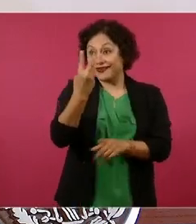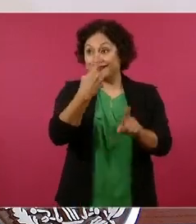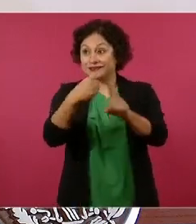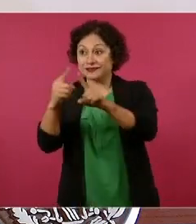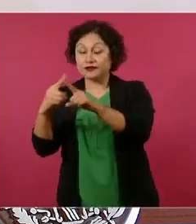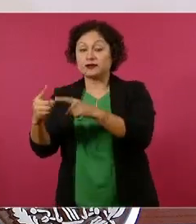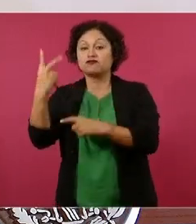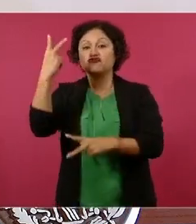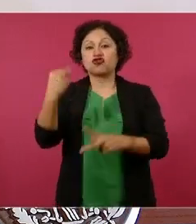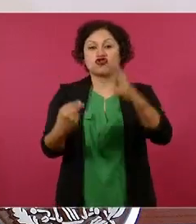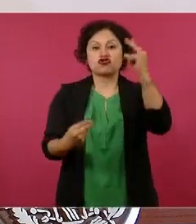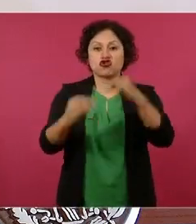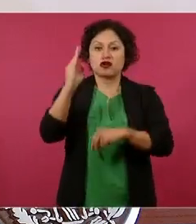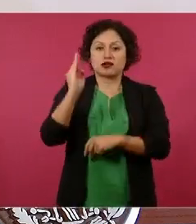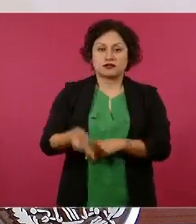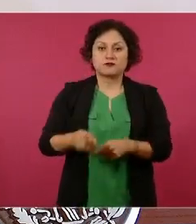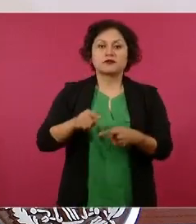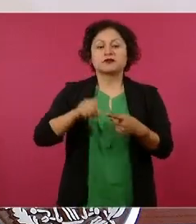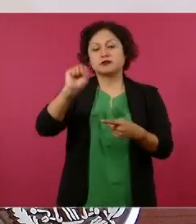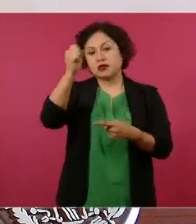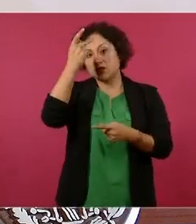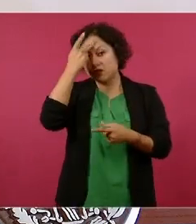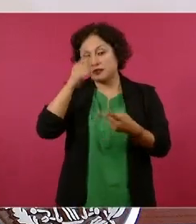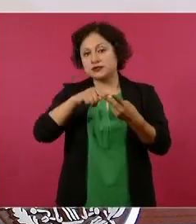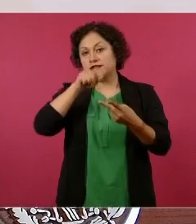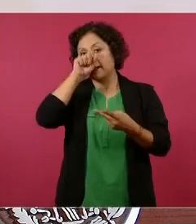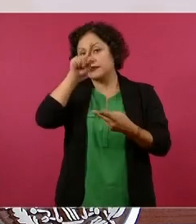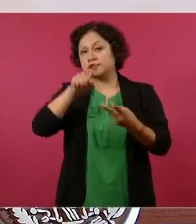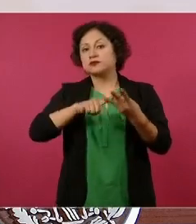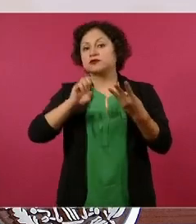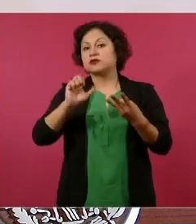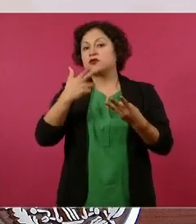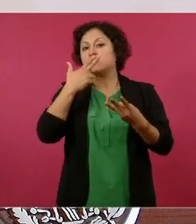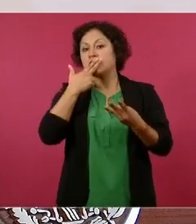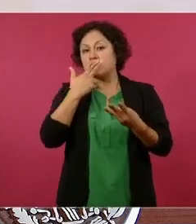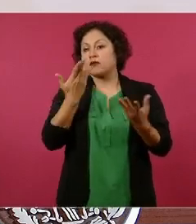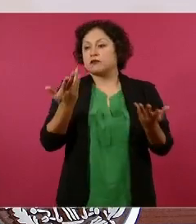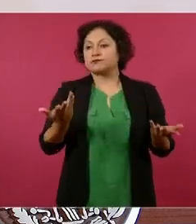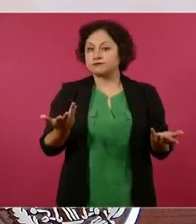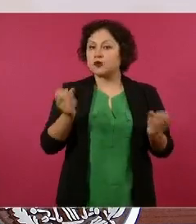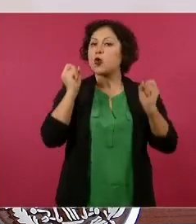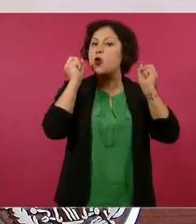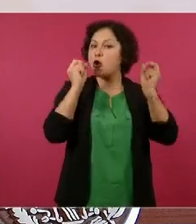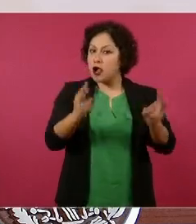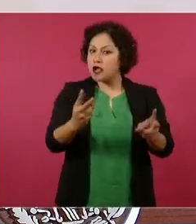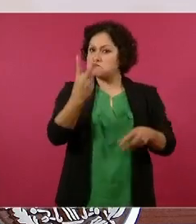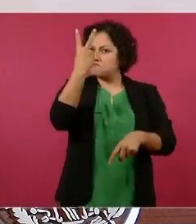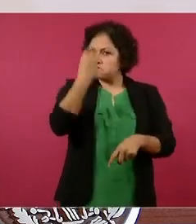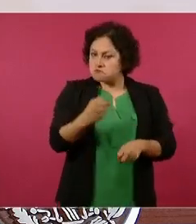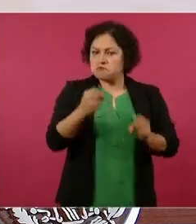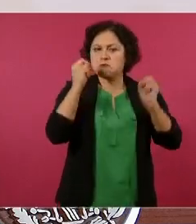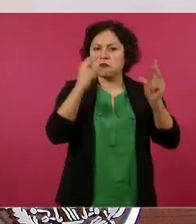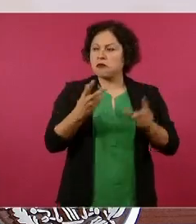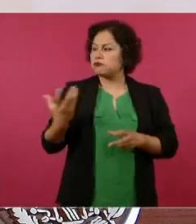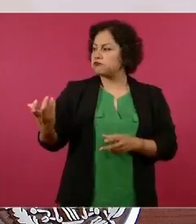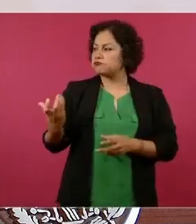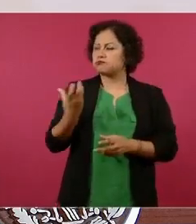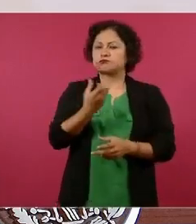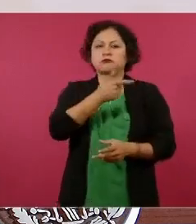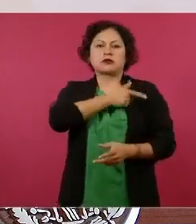verificadas en San Luis, en Jalisco y en Chihuahua, lugares donde sin duda regresaremos acompañados de la Guardia Nacional para que nos dejen